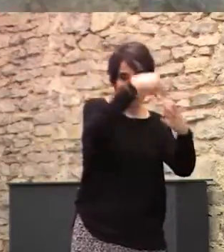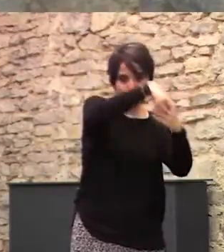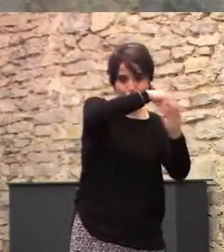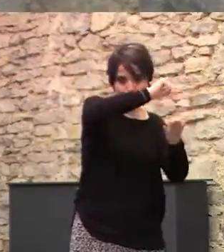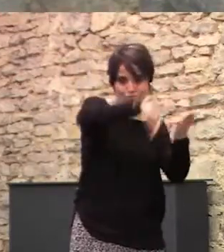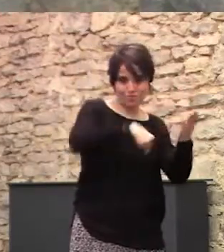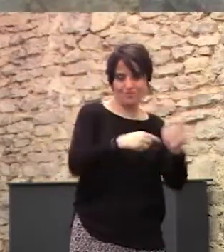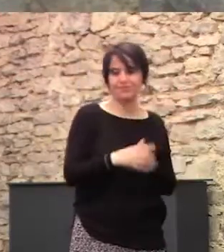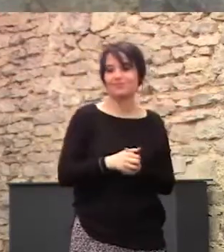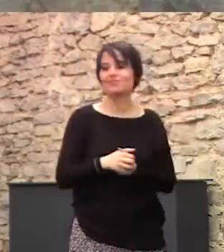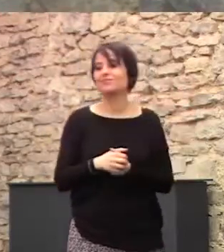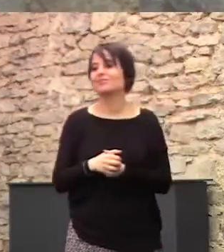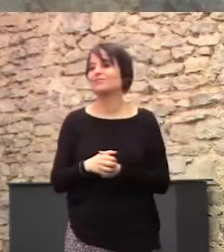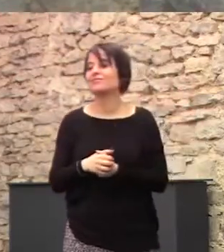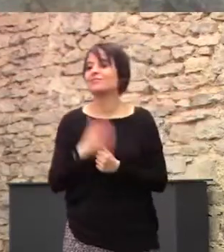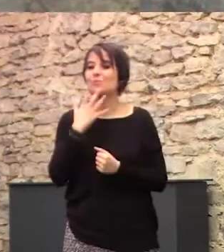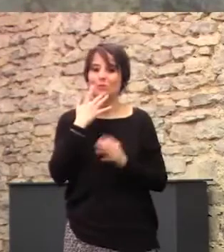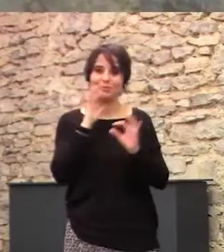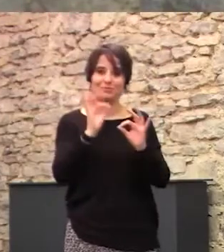un sí. Broma.